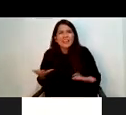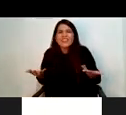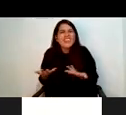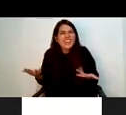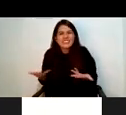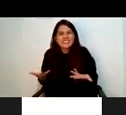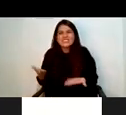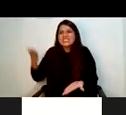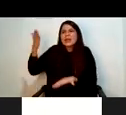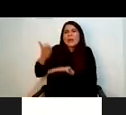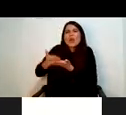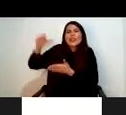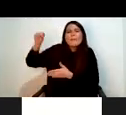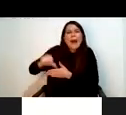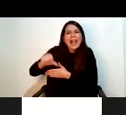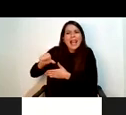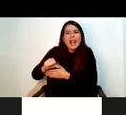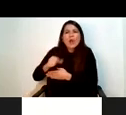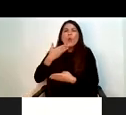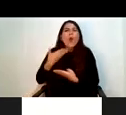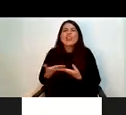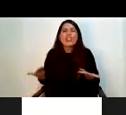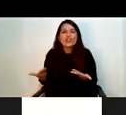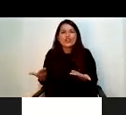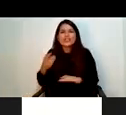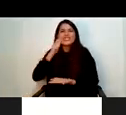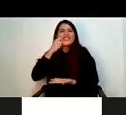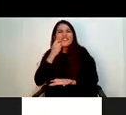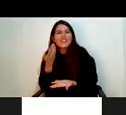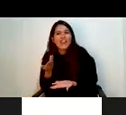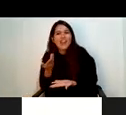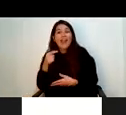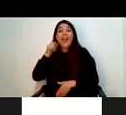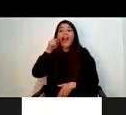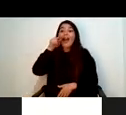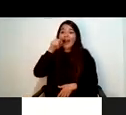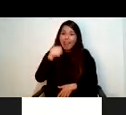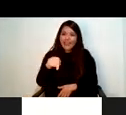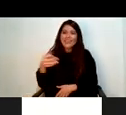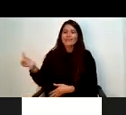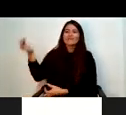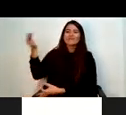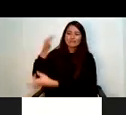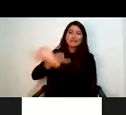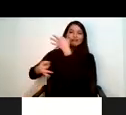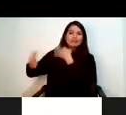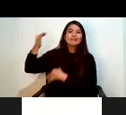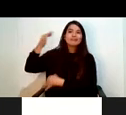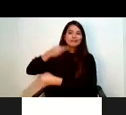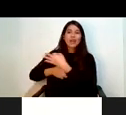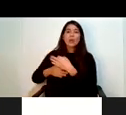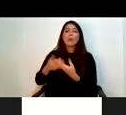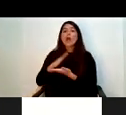se porta mal. ¿Cuándo consideras tú que se porta mal? Y ahí nos van a relatar. Cuando vamos al